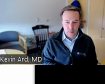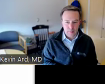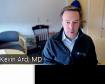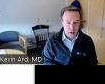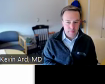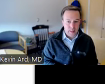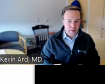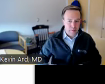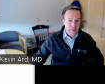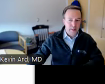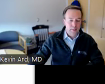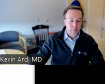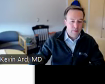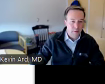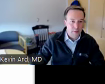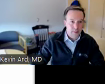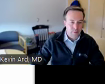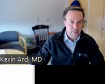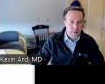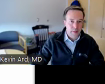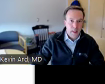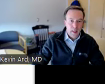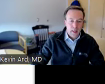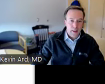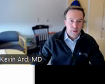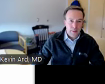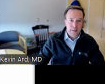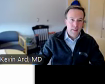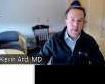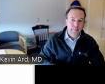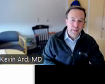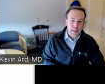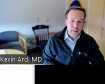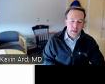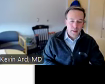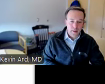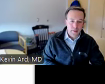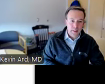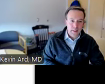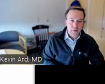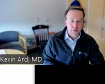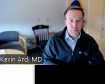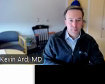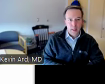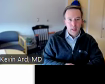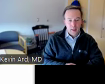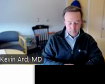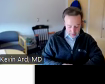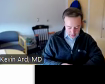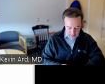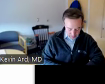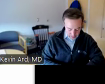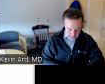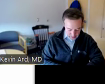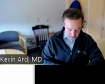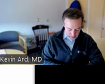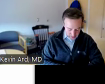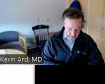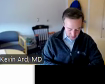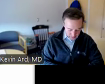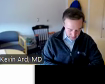condones, pueden ser también elegibles para el PrEP, pero las personas que han tenido una infección transmisible sexualmente en los últimos 6 meses